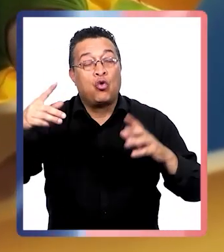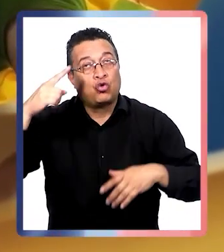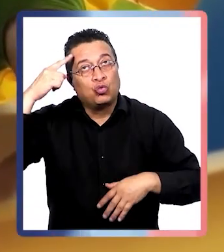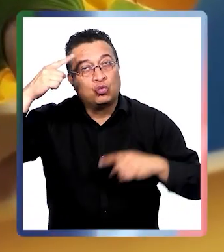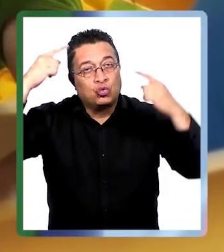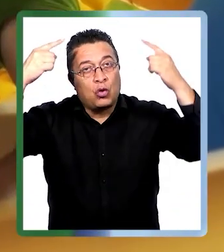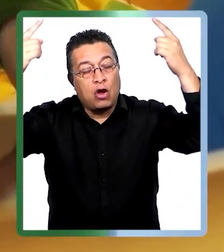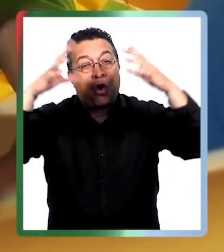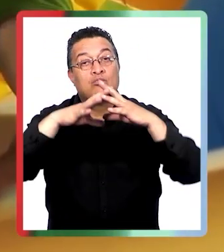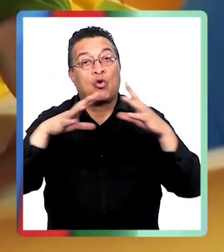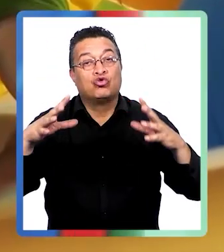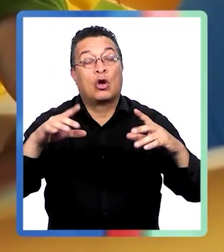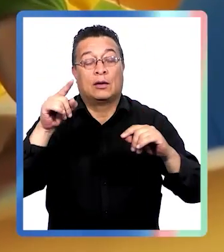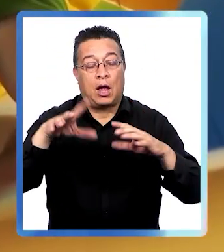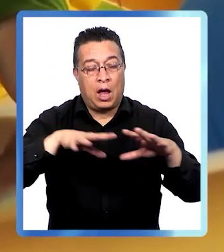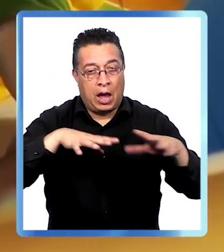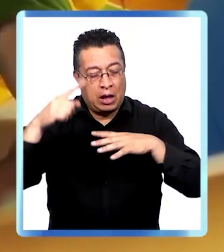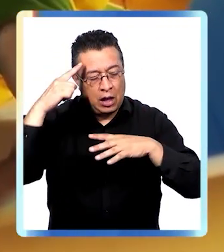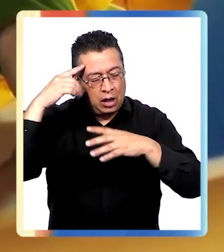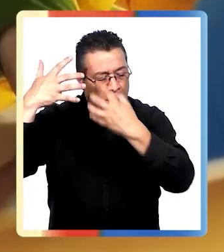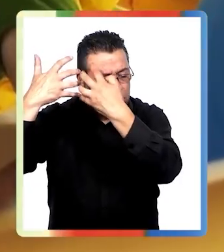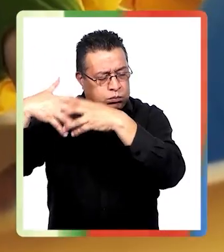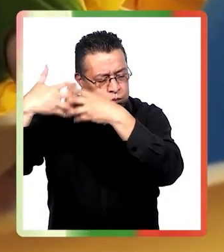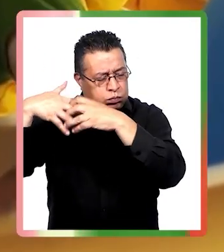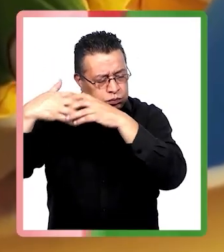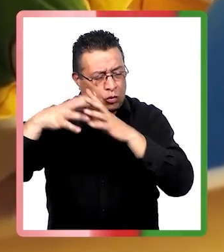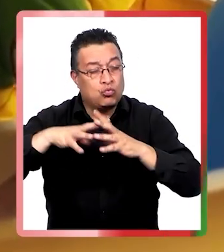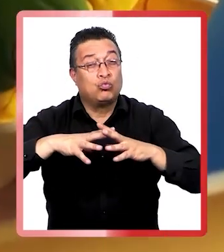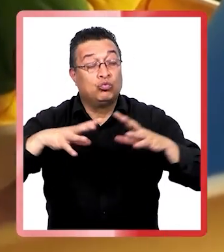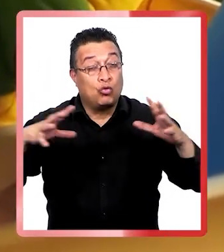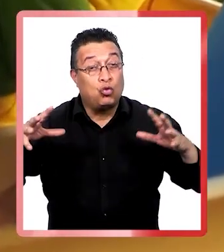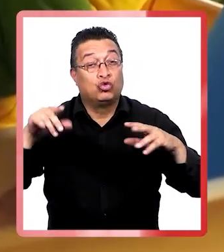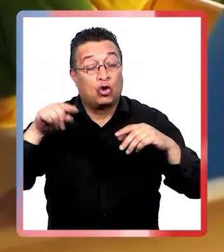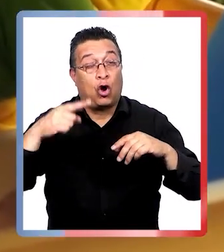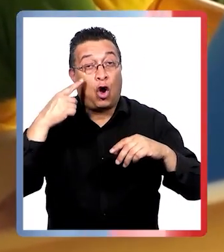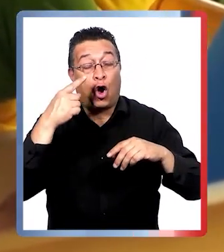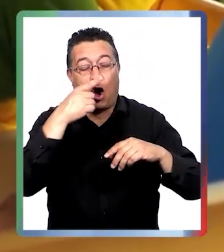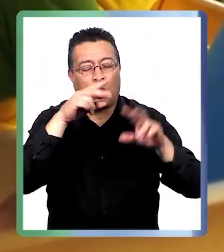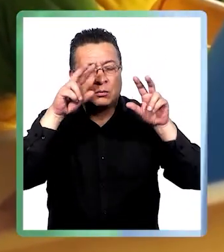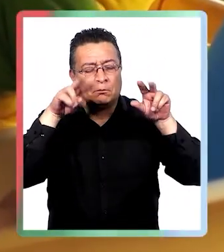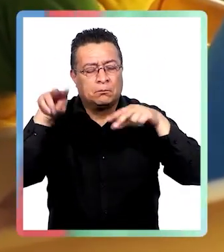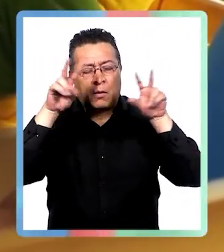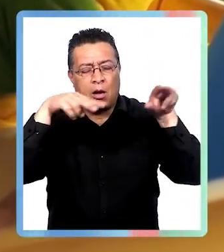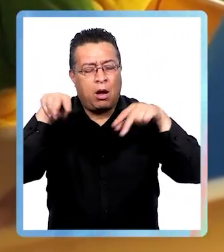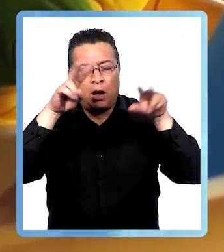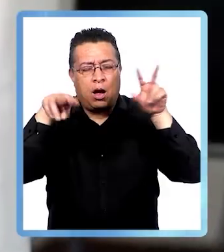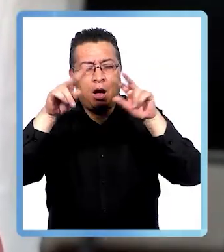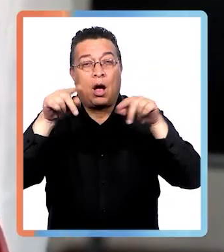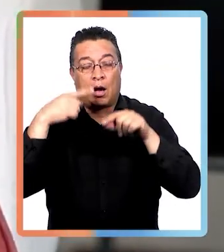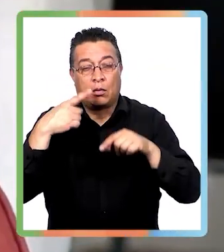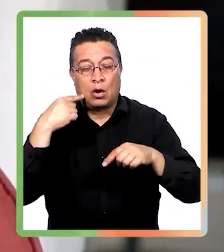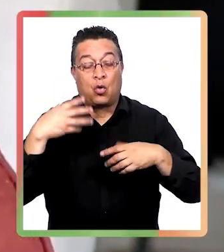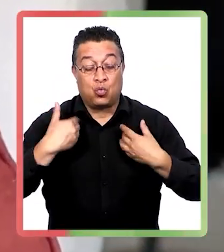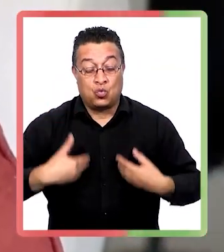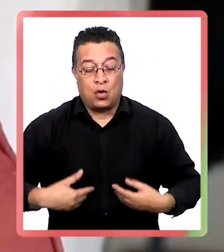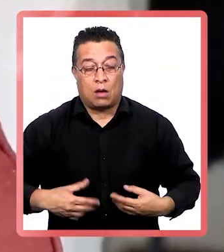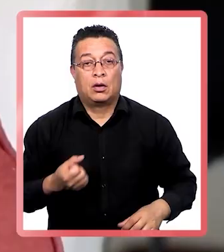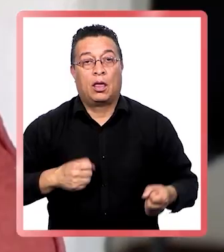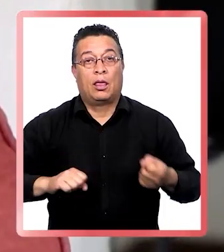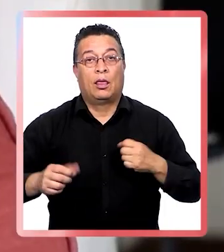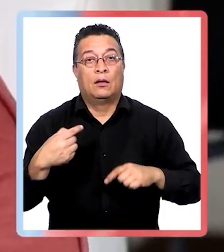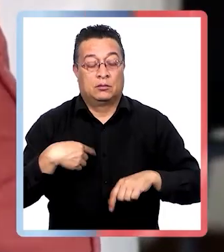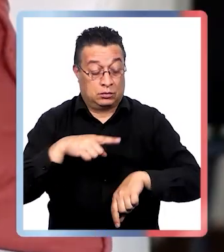mucho. Entonces esa actividad cerebral es tan importante que logra que al cuerpo como que se